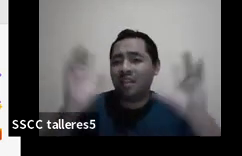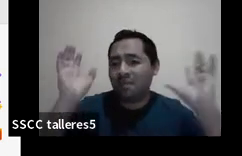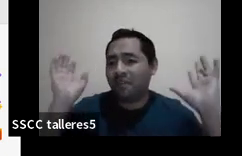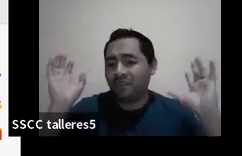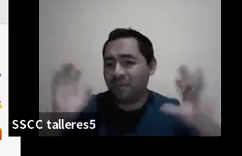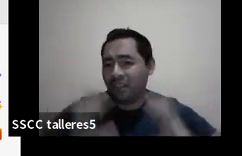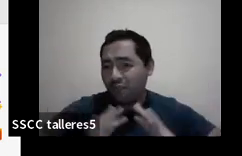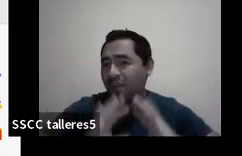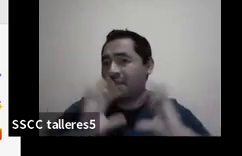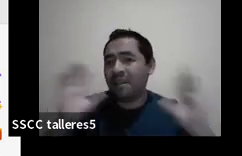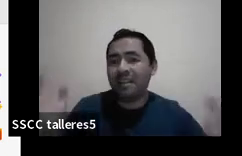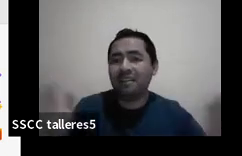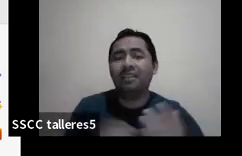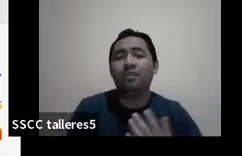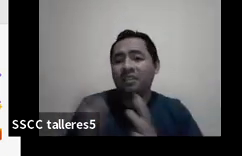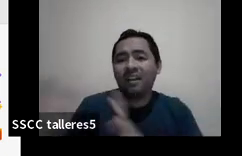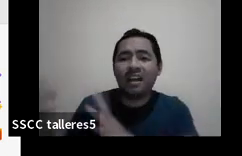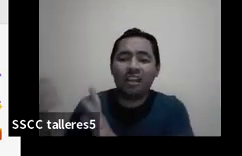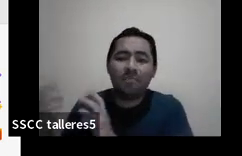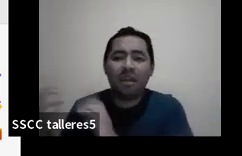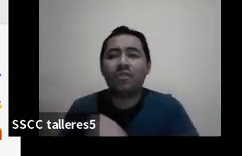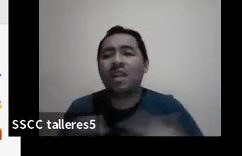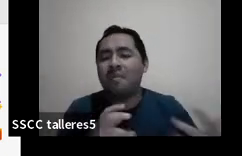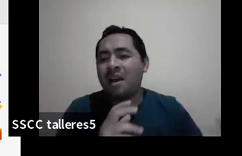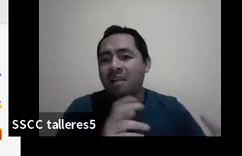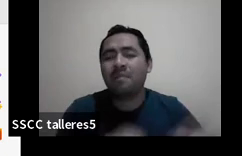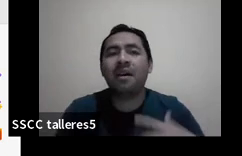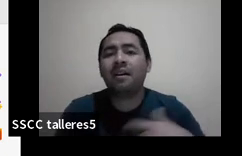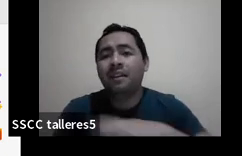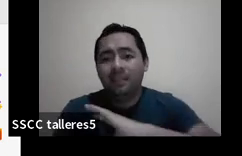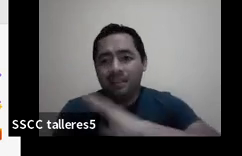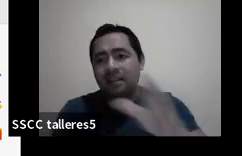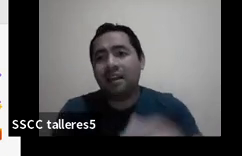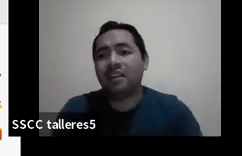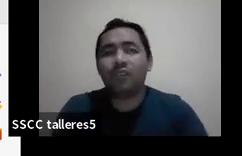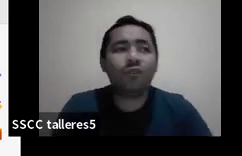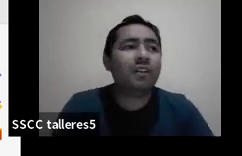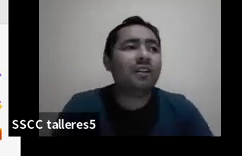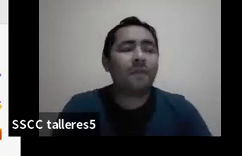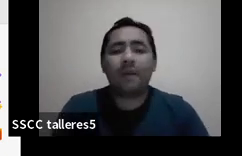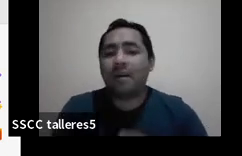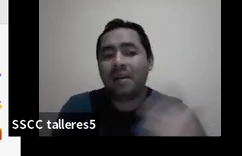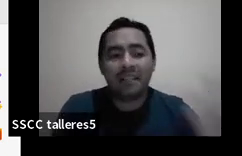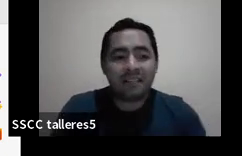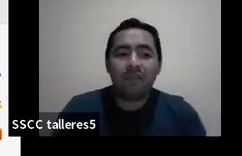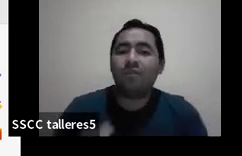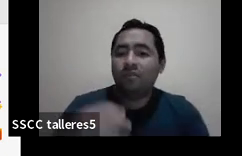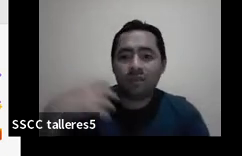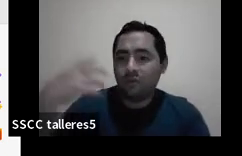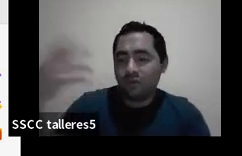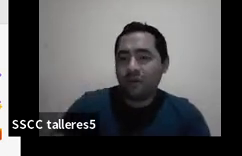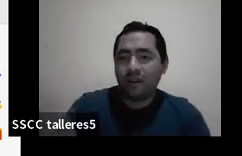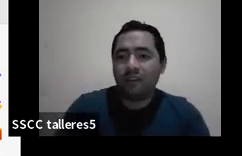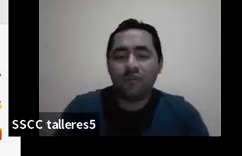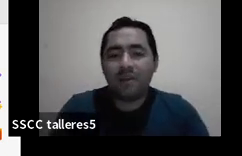tienen familia, viven de forma independiente, no están ahí pegados a la mamá, a la papá, nada de eso. Trabajan para el